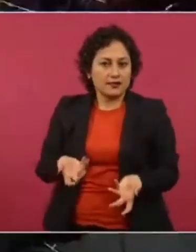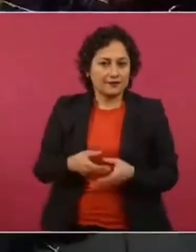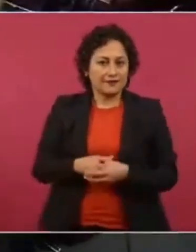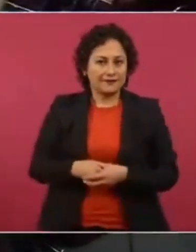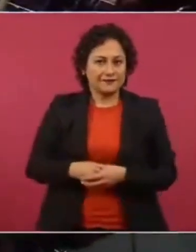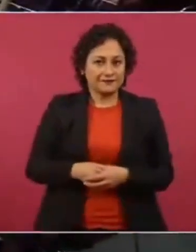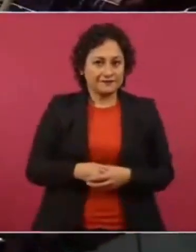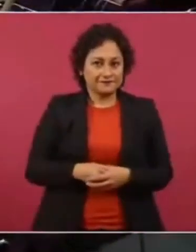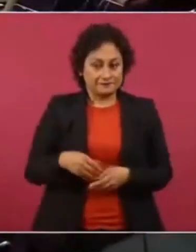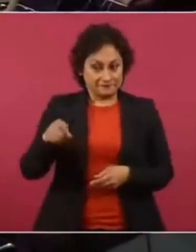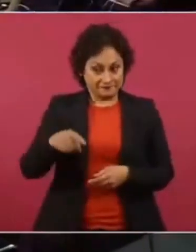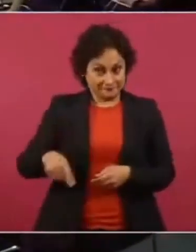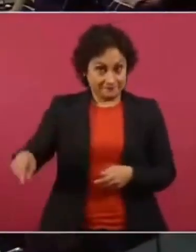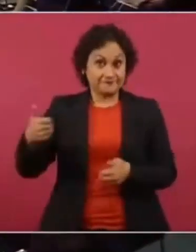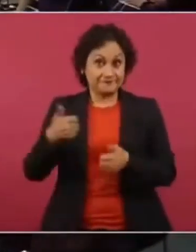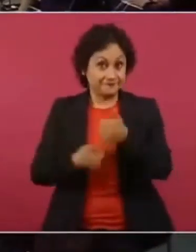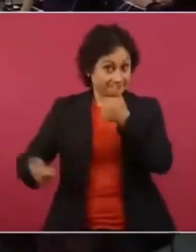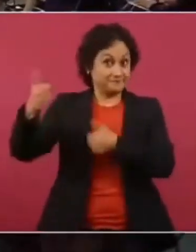y